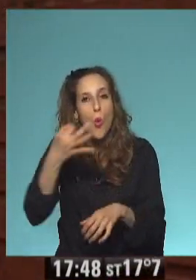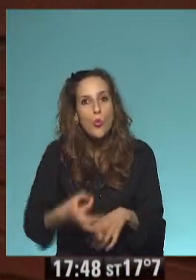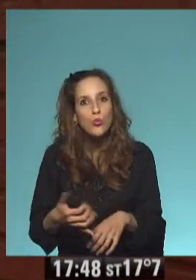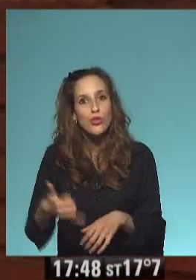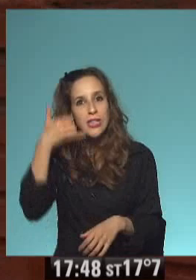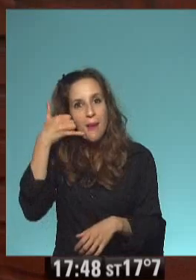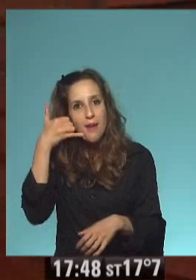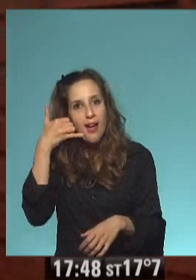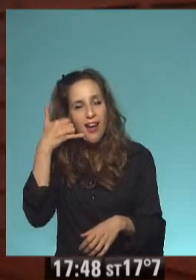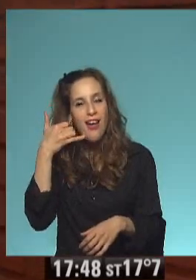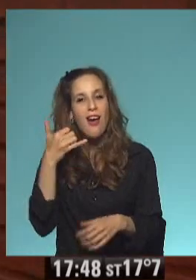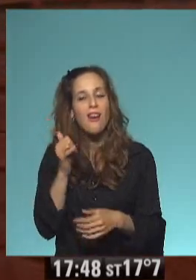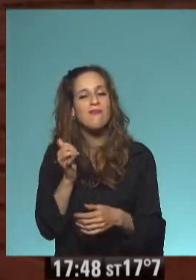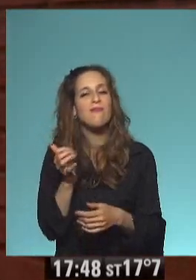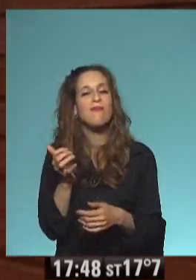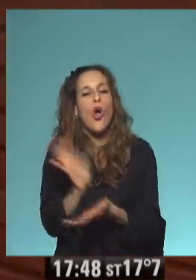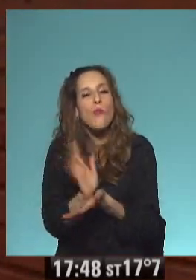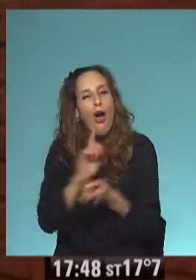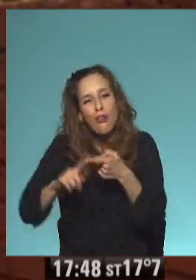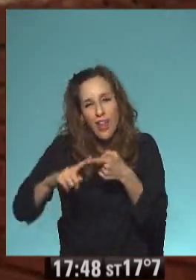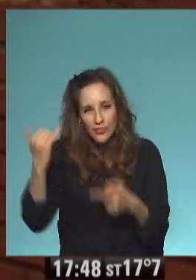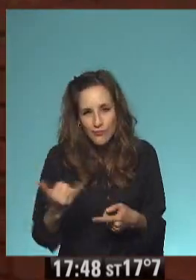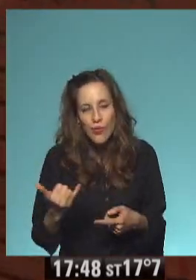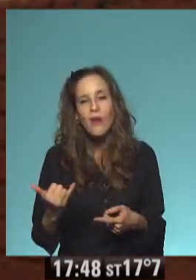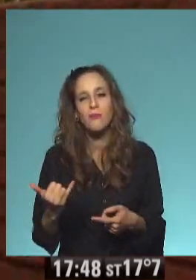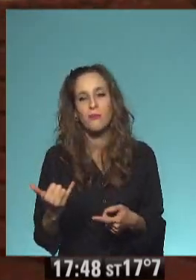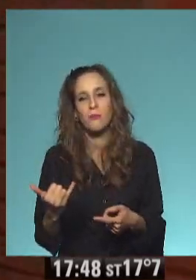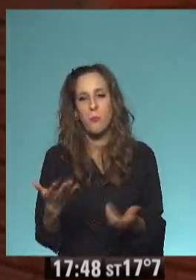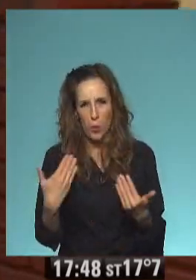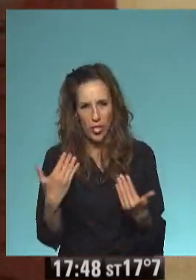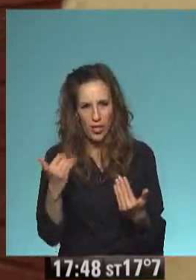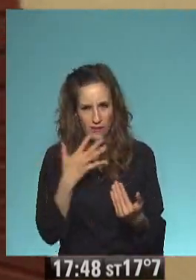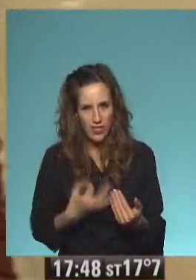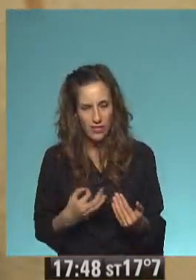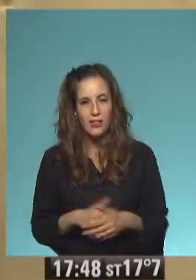mente. ¿Se puede leer la mente de las personas?